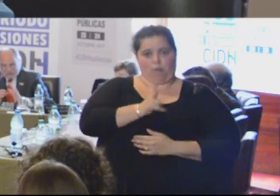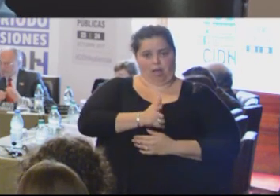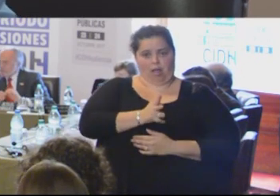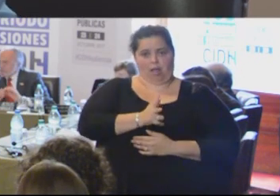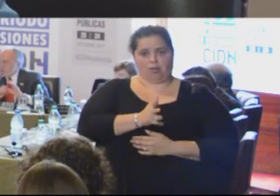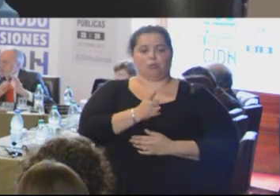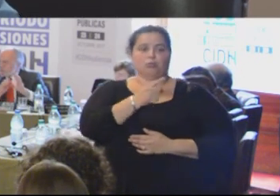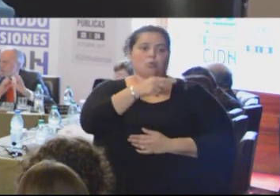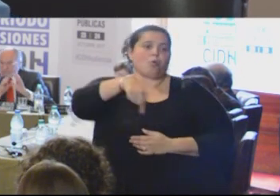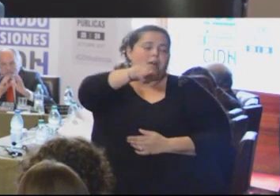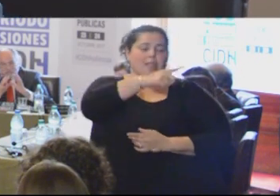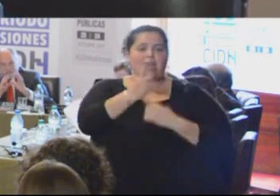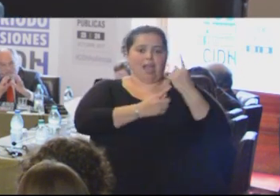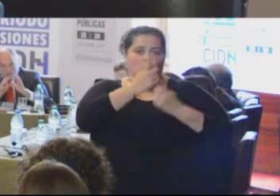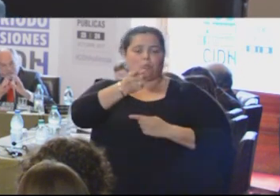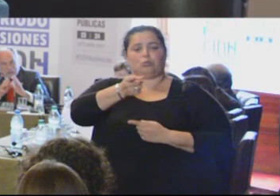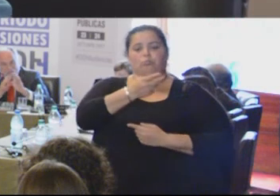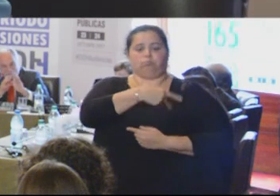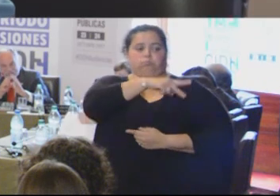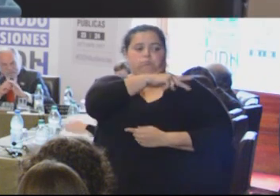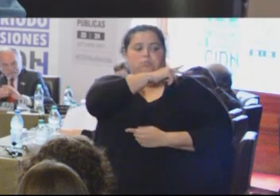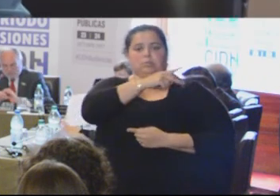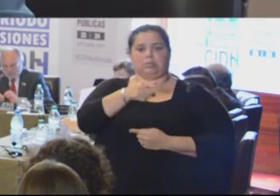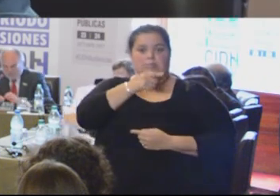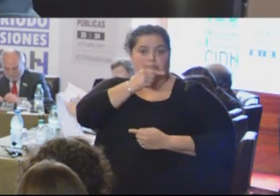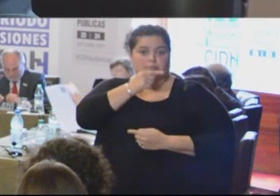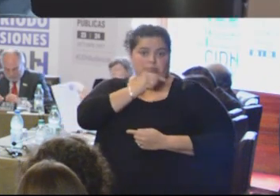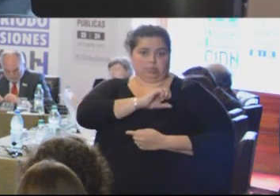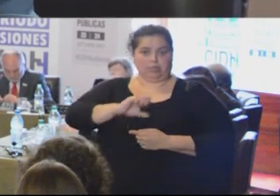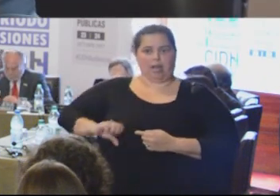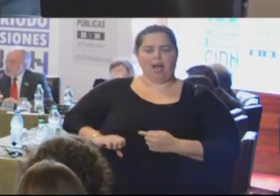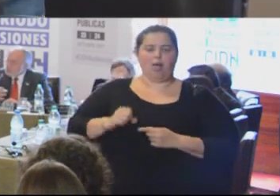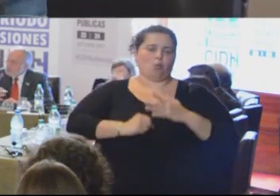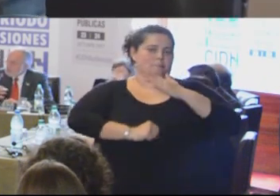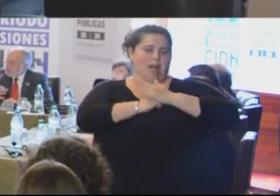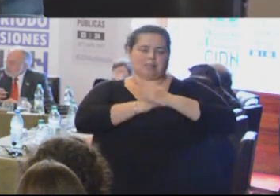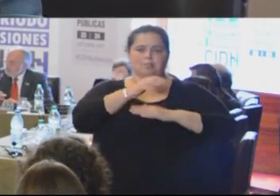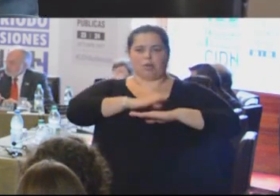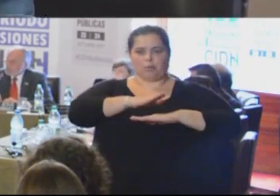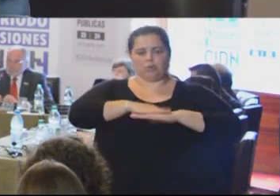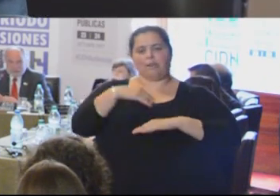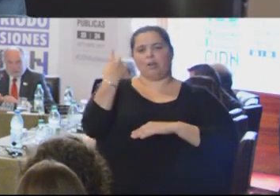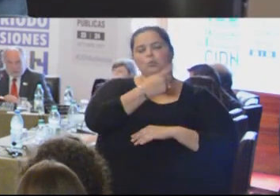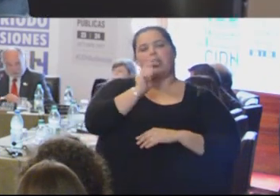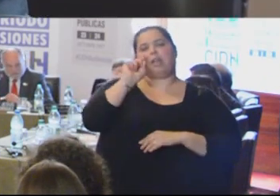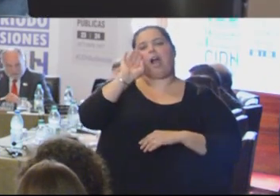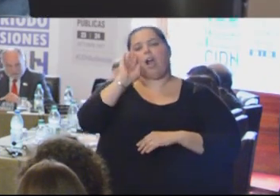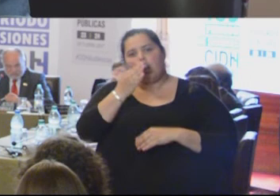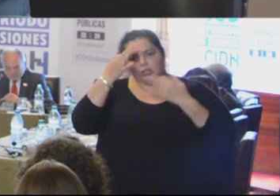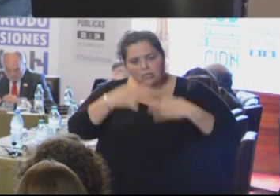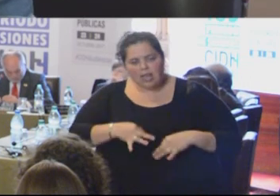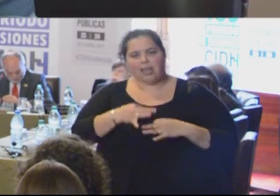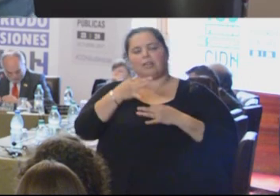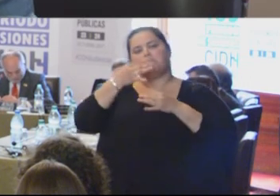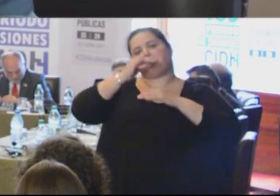agentes estatales en donde se haya identificado a máximos responsables nos gustaría conocer información específica